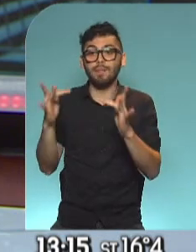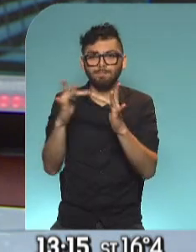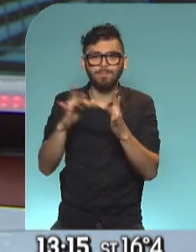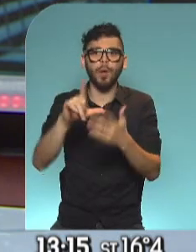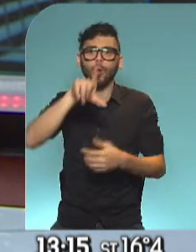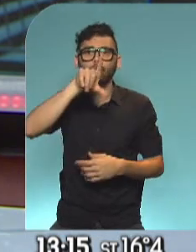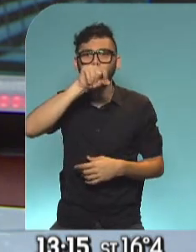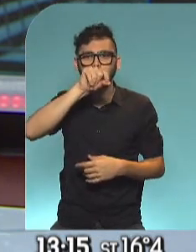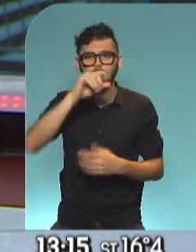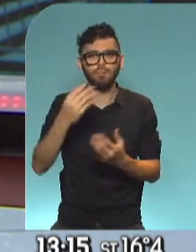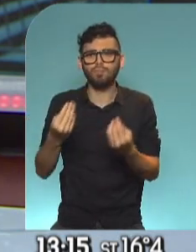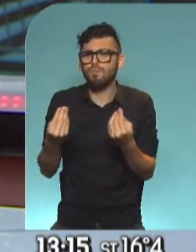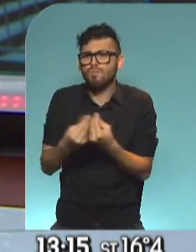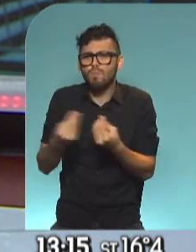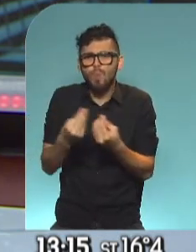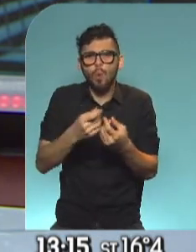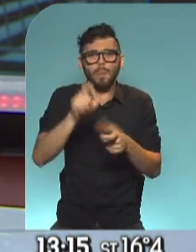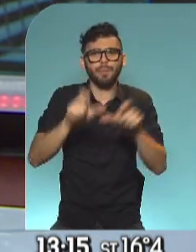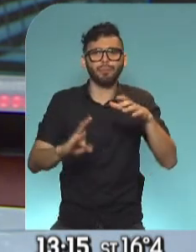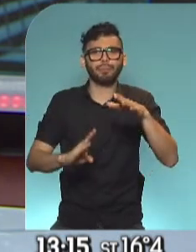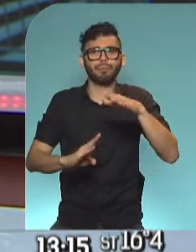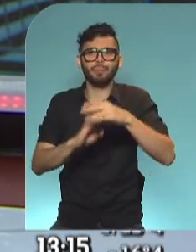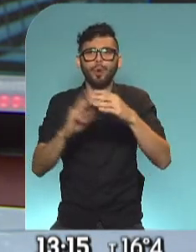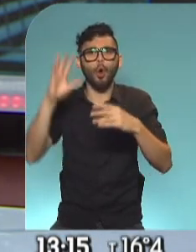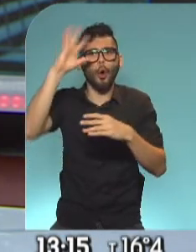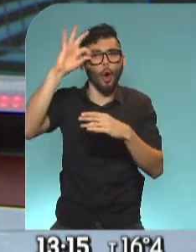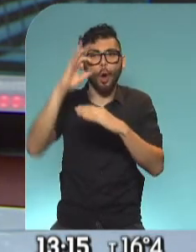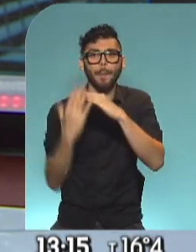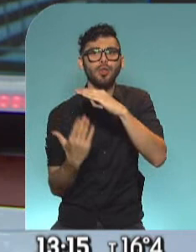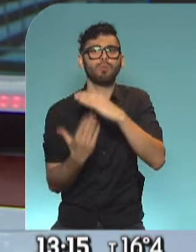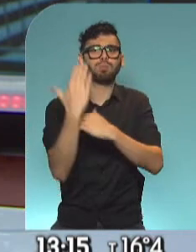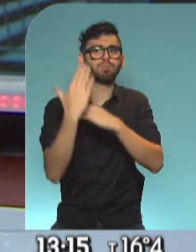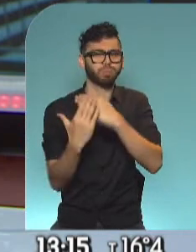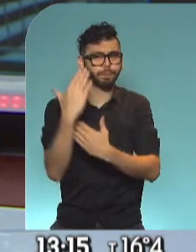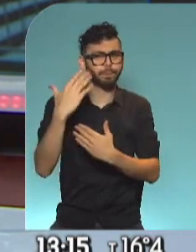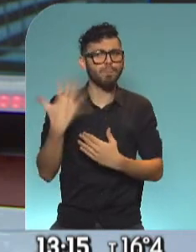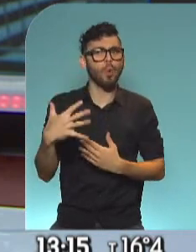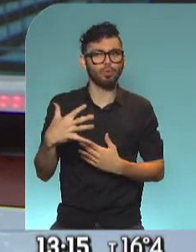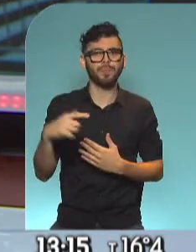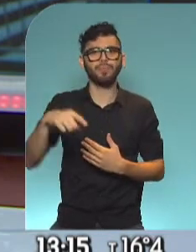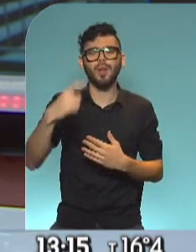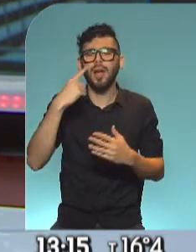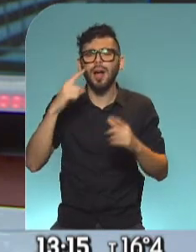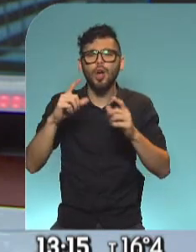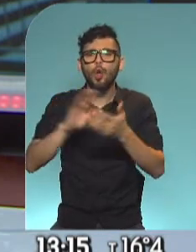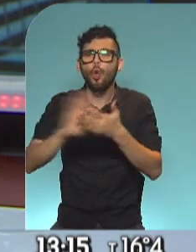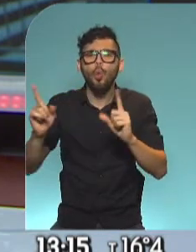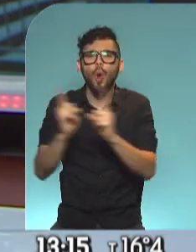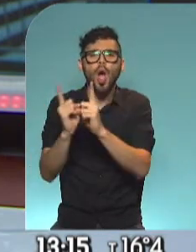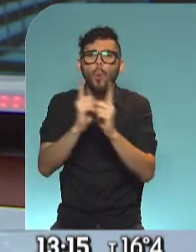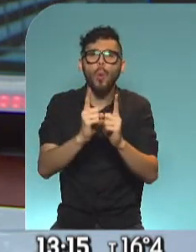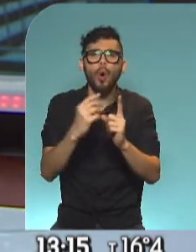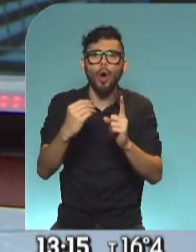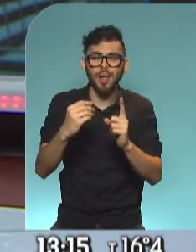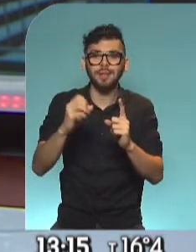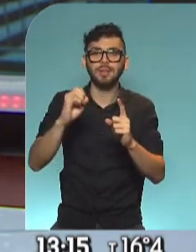de Twitter, es donde muchos de los mandatarios expresan sus opiniones públicas, y en este caso vamos con una nueva sección que es Leído en Twitter, y